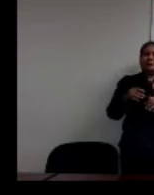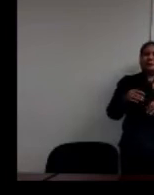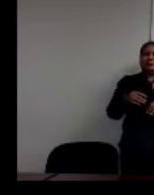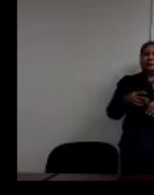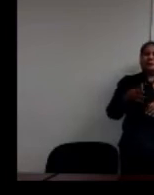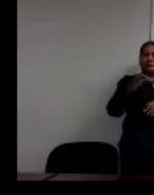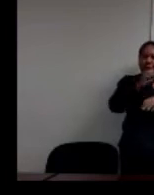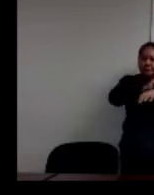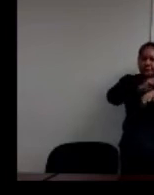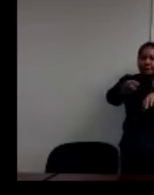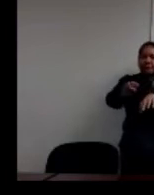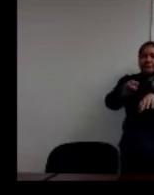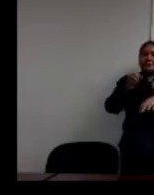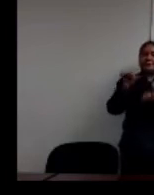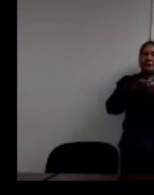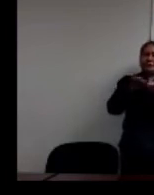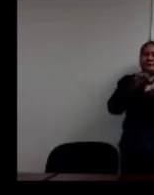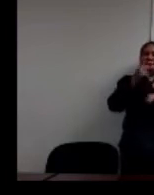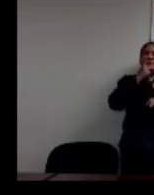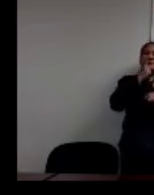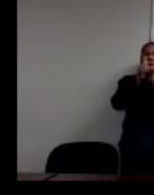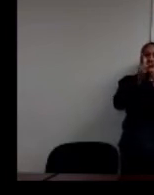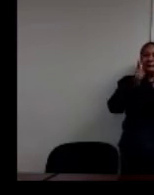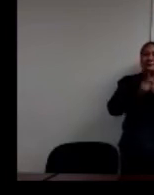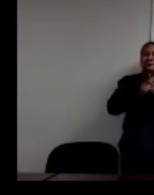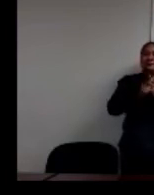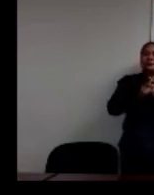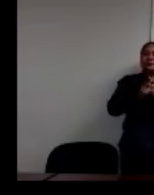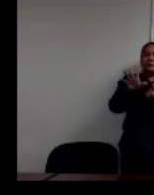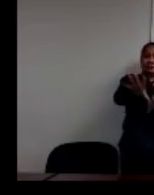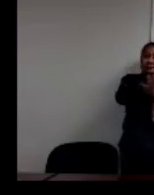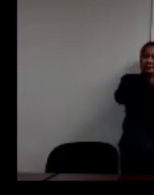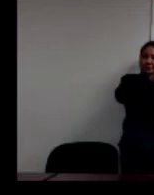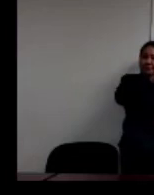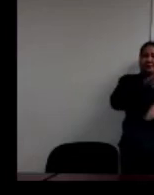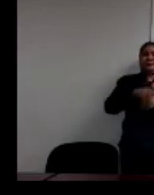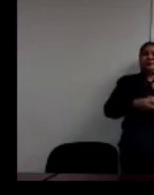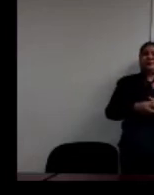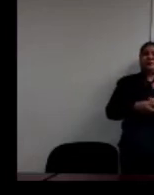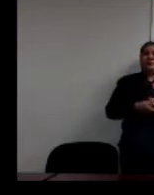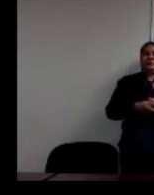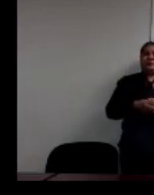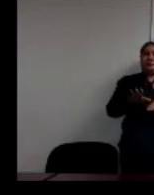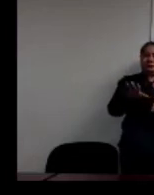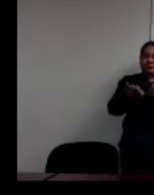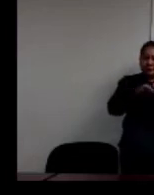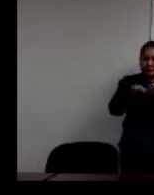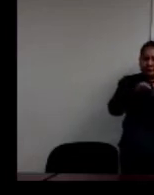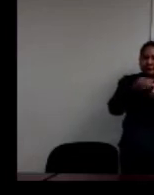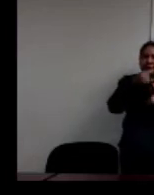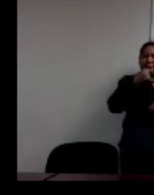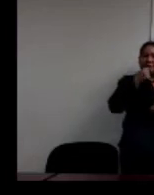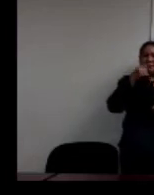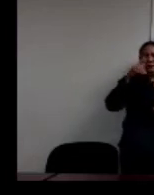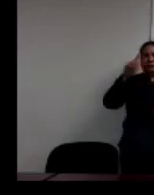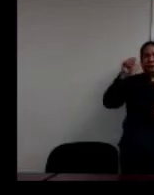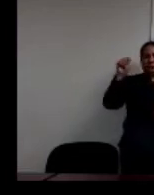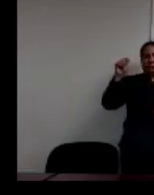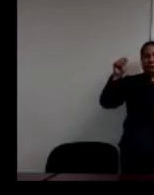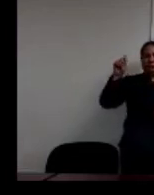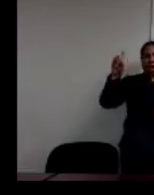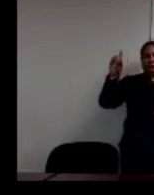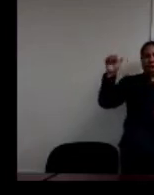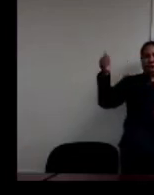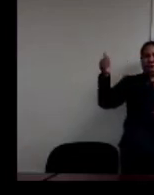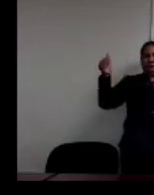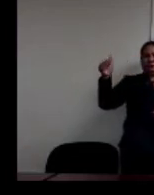grupo y más en la terapia de conducta y de emociones. Trabajar con niños con TDA y emociones, que son